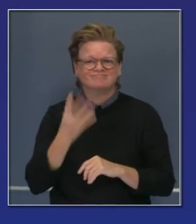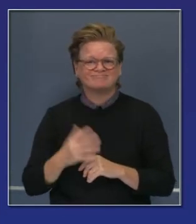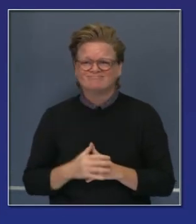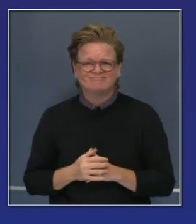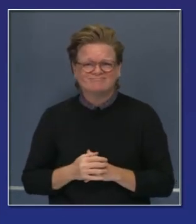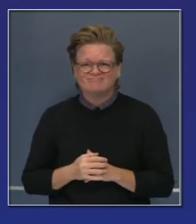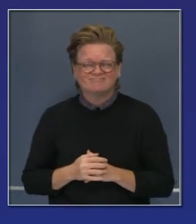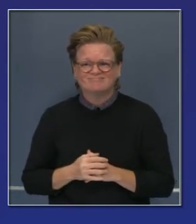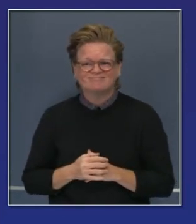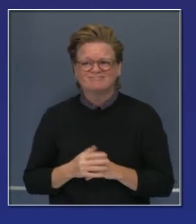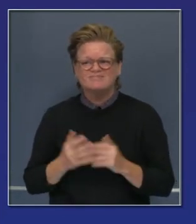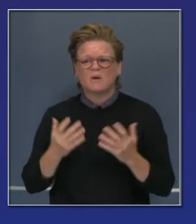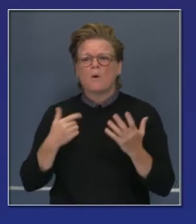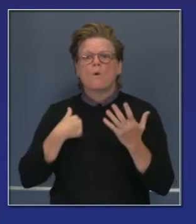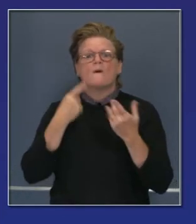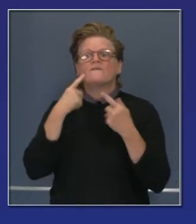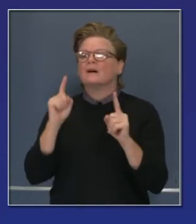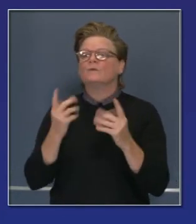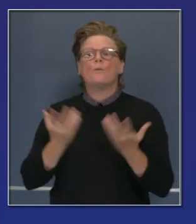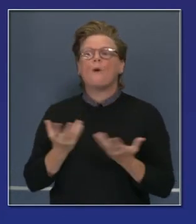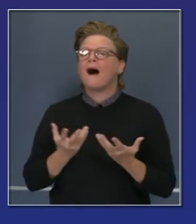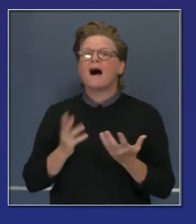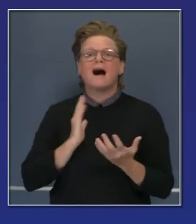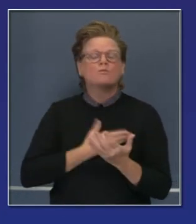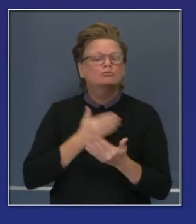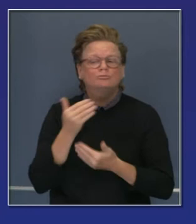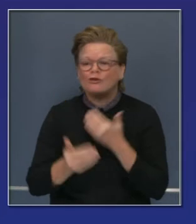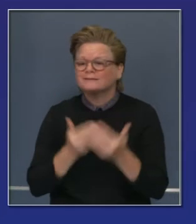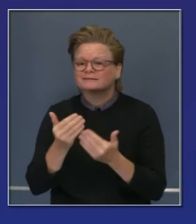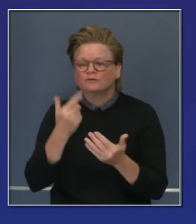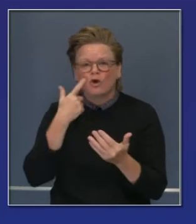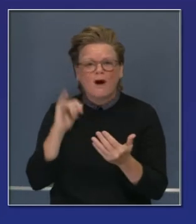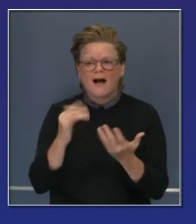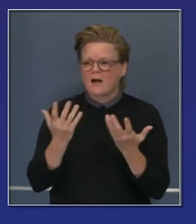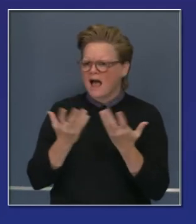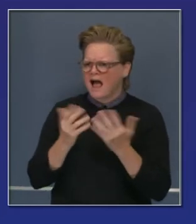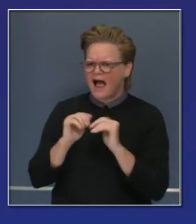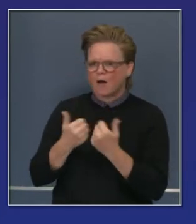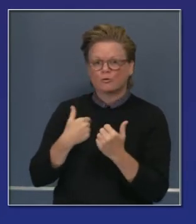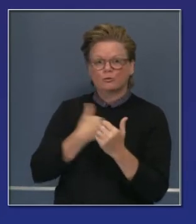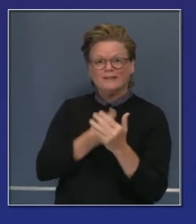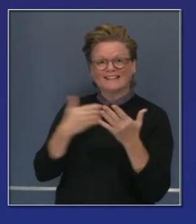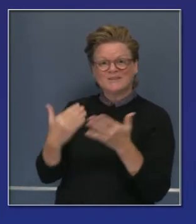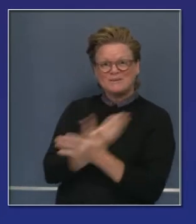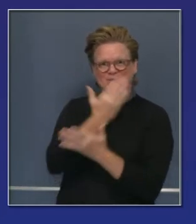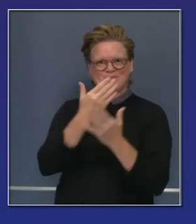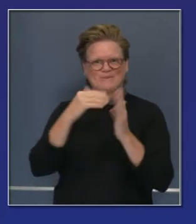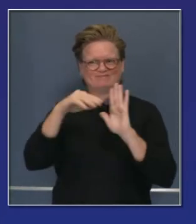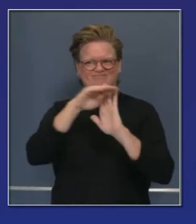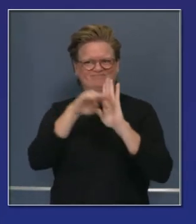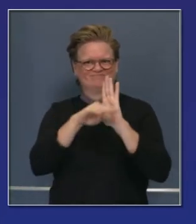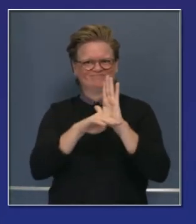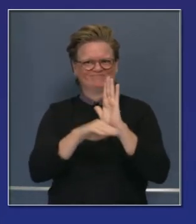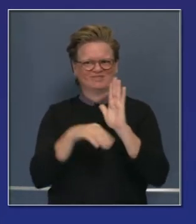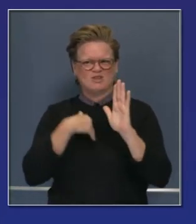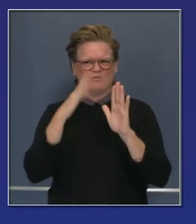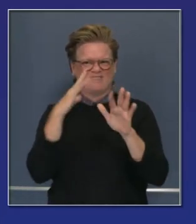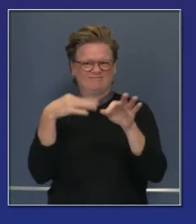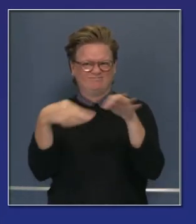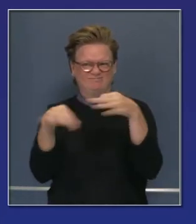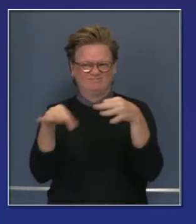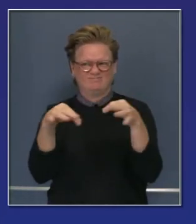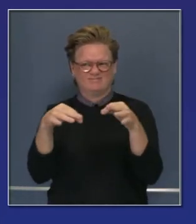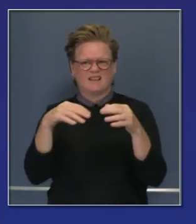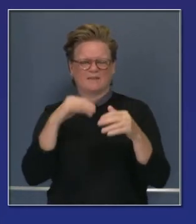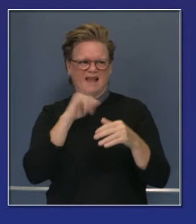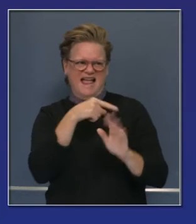lo que anunciaremos hoy respecto a nuestro progreso, sobre nuestras nuevas estrategias, cómo comenzamos